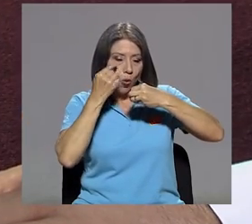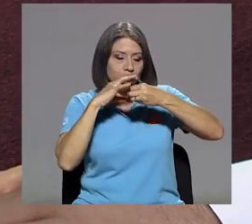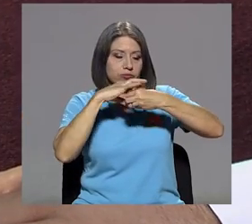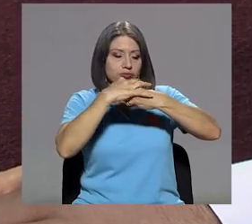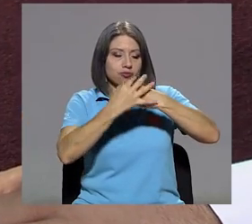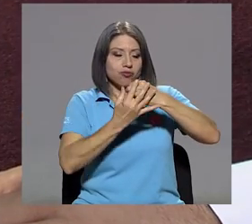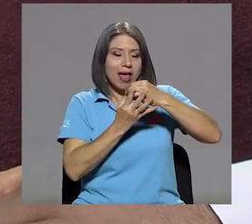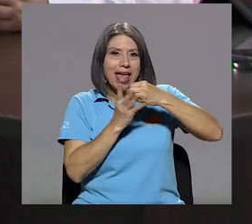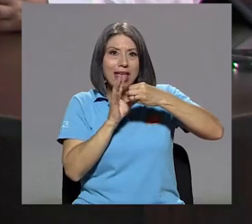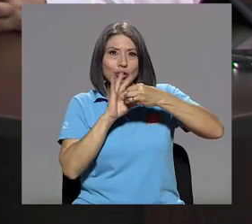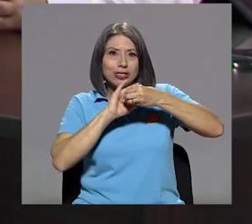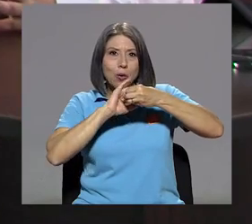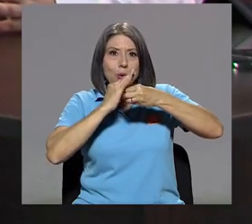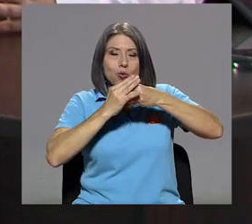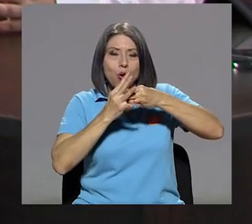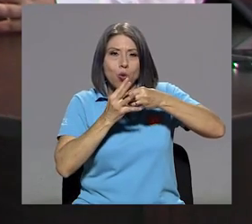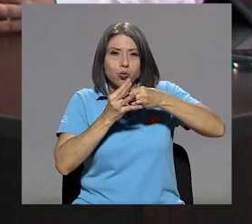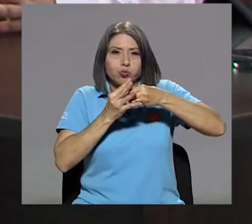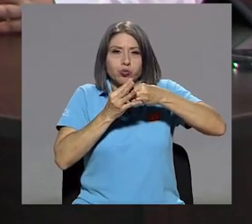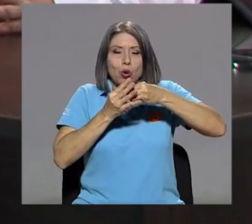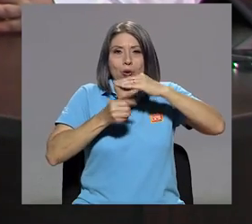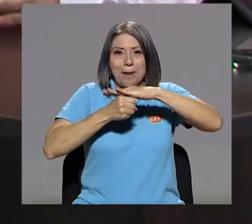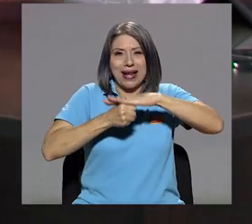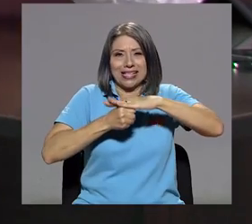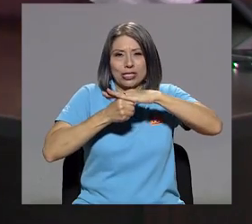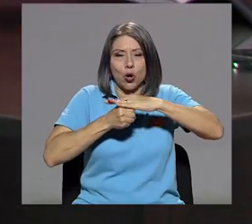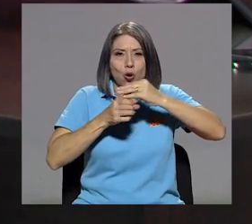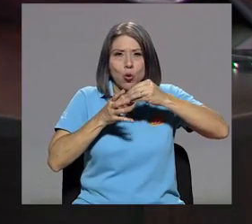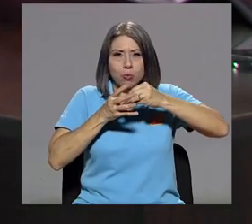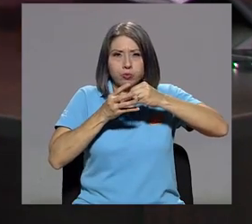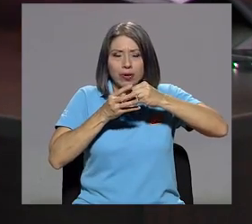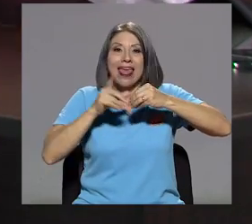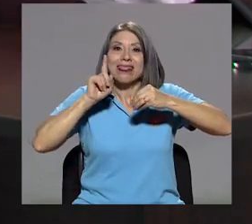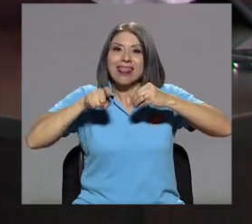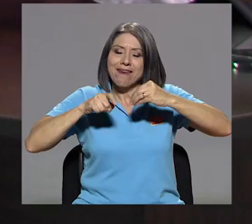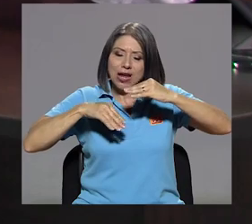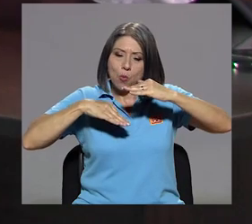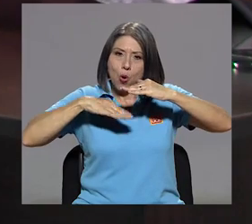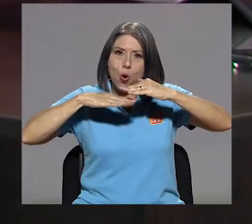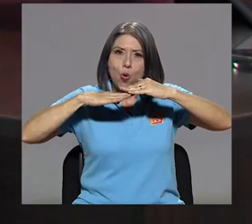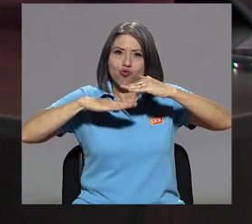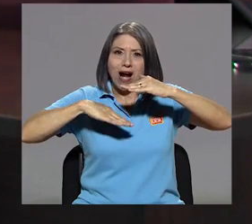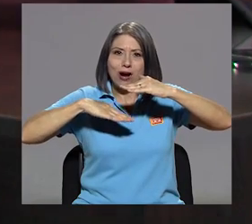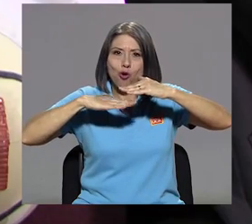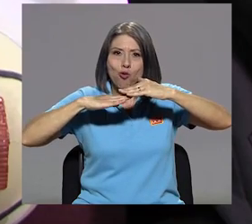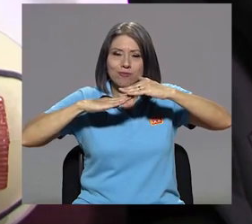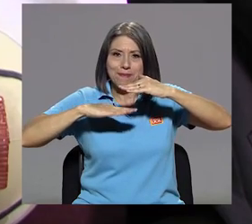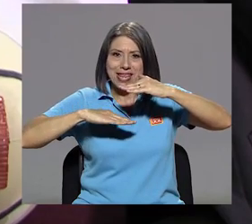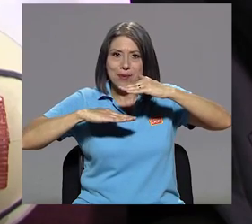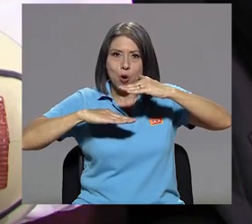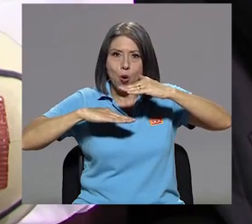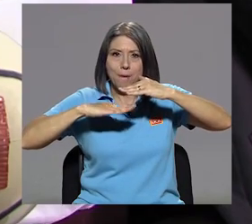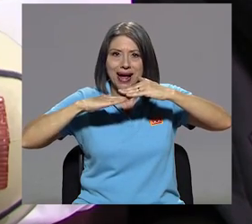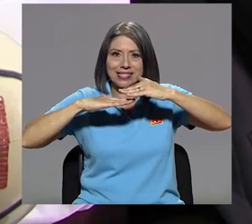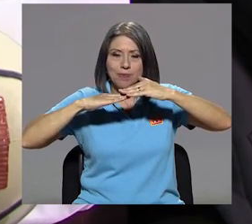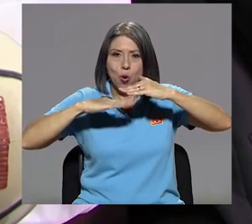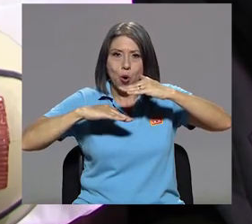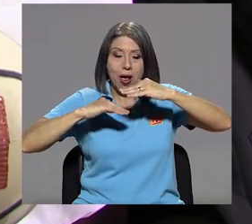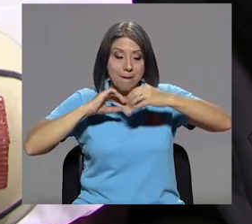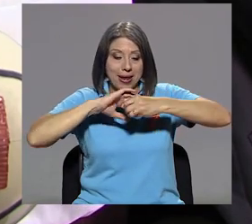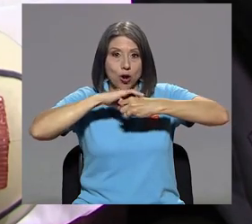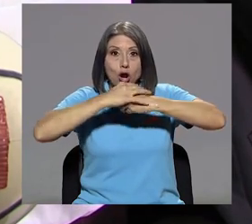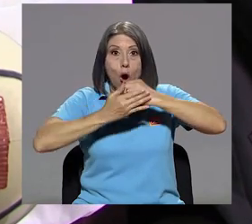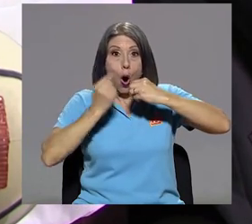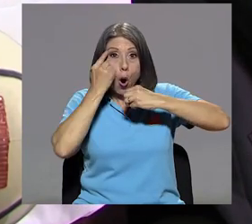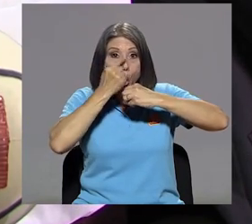interrelacionan, y producen una presión. Esa presión tiene que mantenerse en un rango, un mínimo y un máximo. El problema cuando